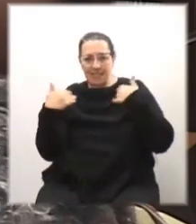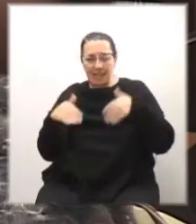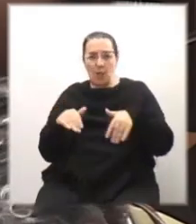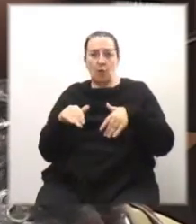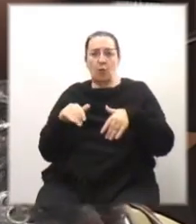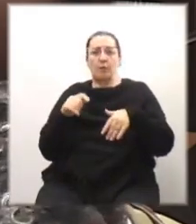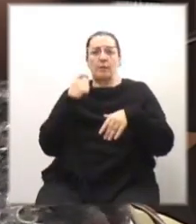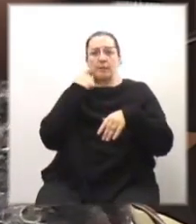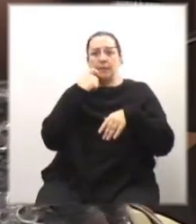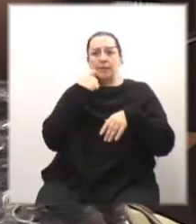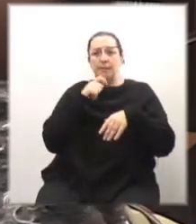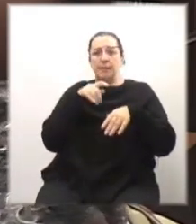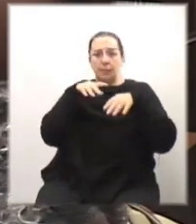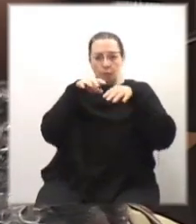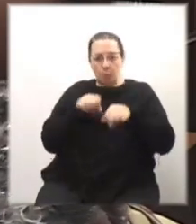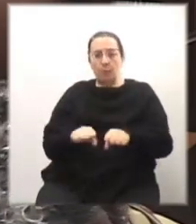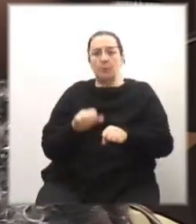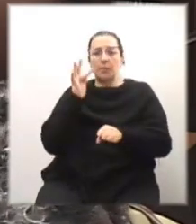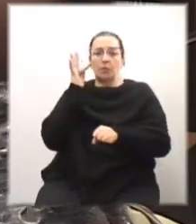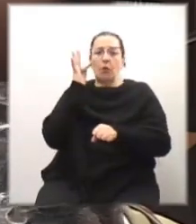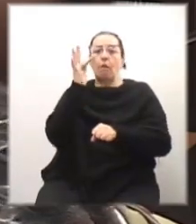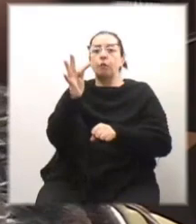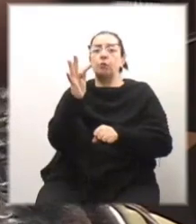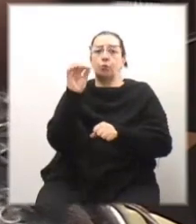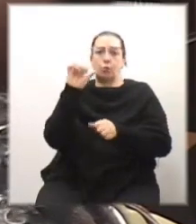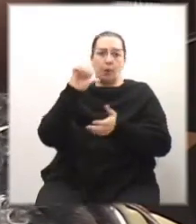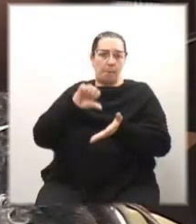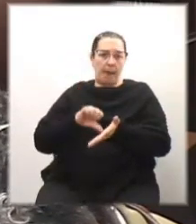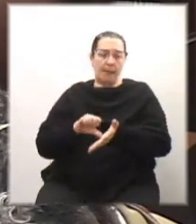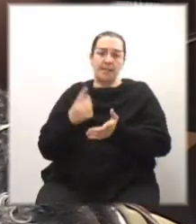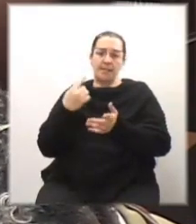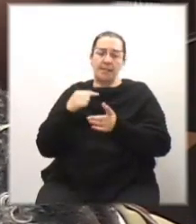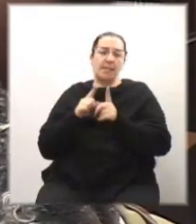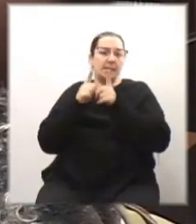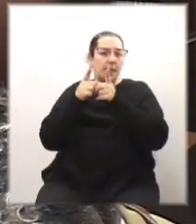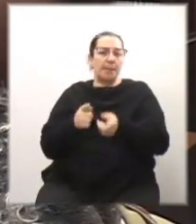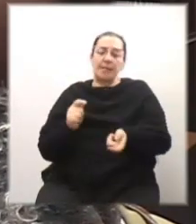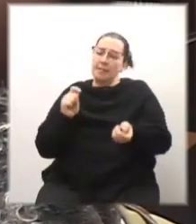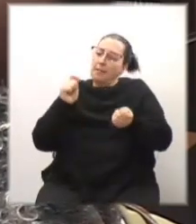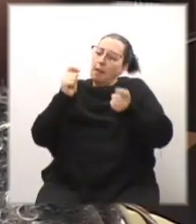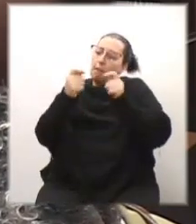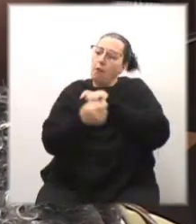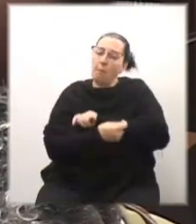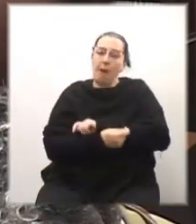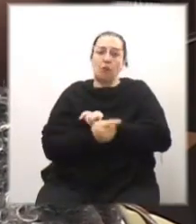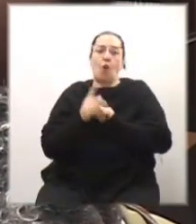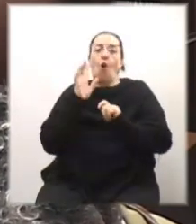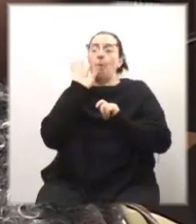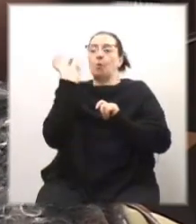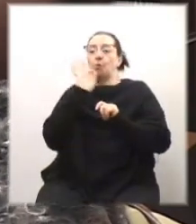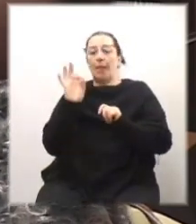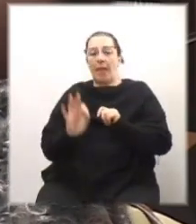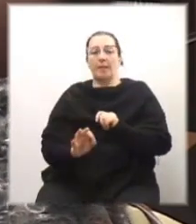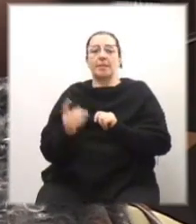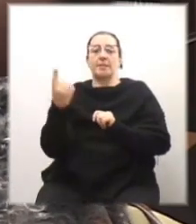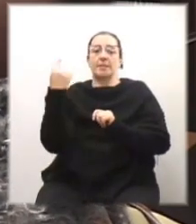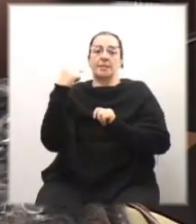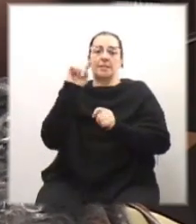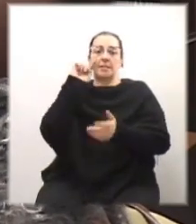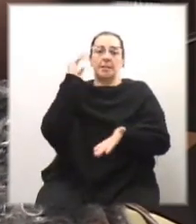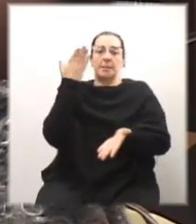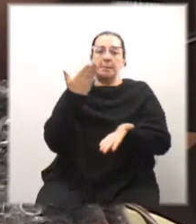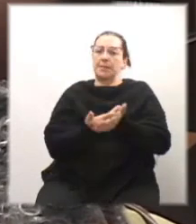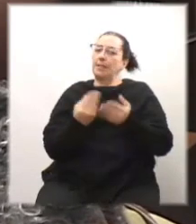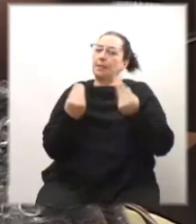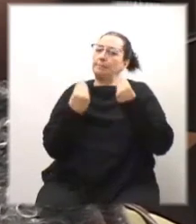ausente, comprometiendo el futuro del país y en particular transformando las oportunidades que se presentan en